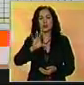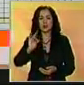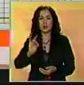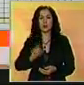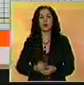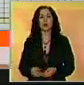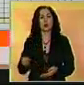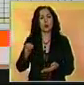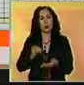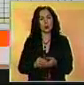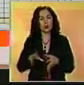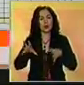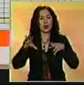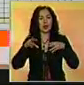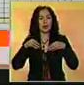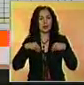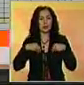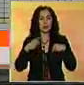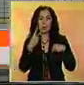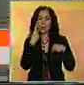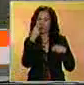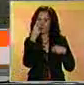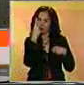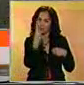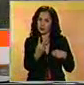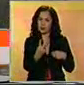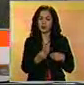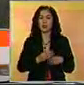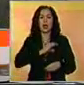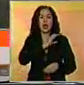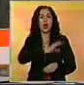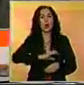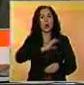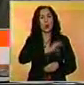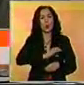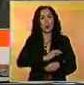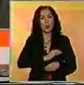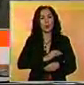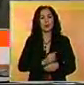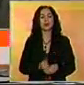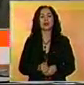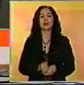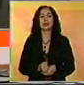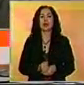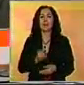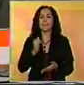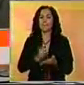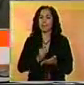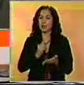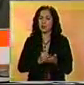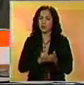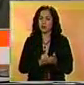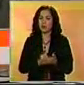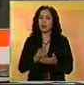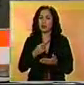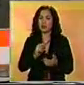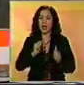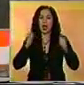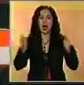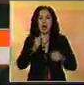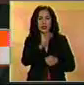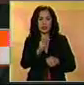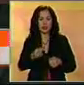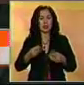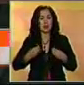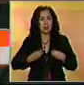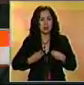38, volverán a recibir una visita de la comisión para in situ verificar si los atletas